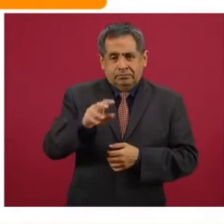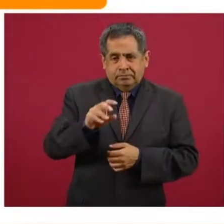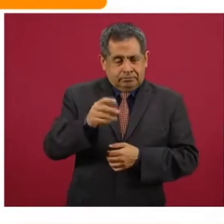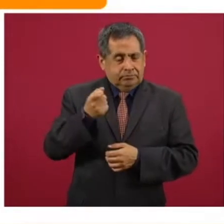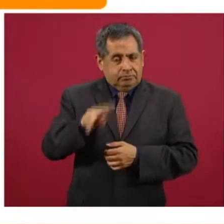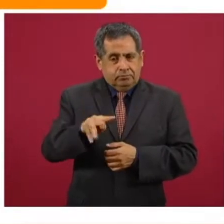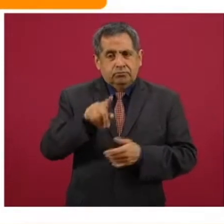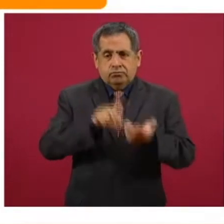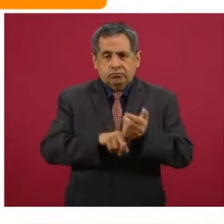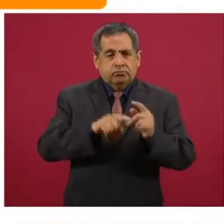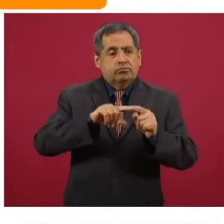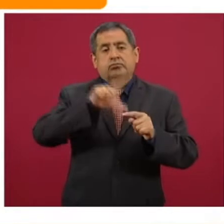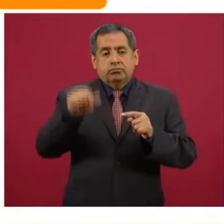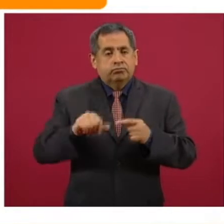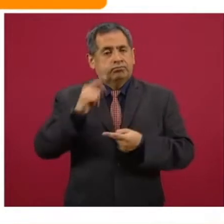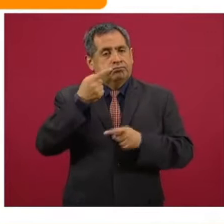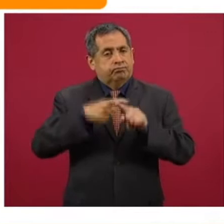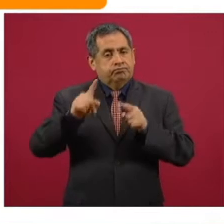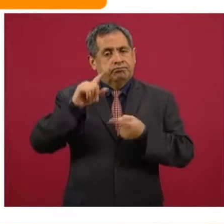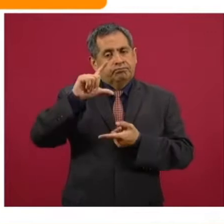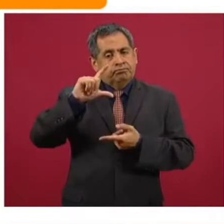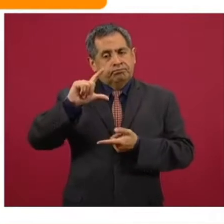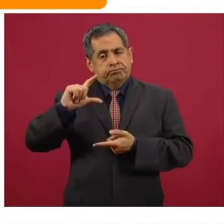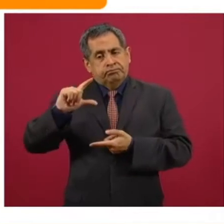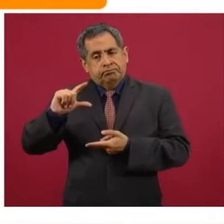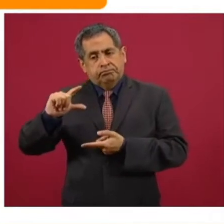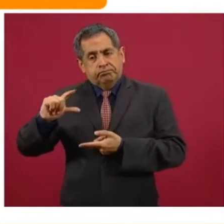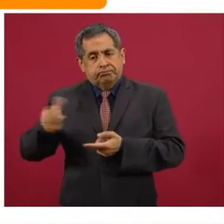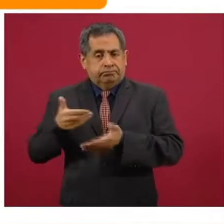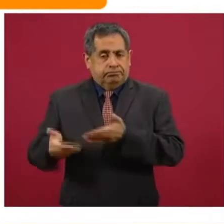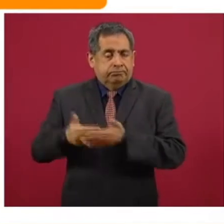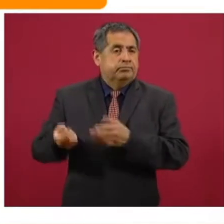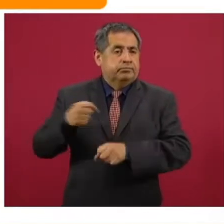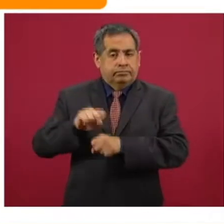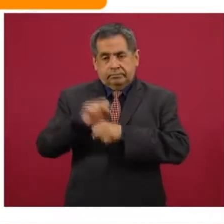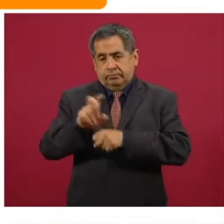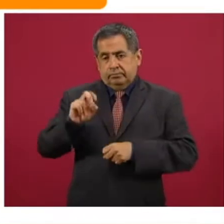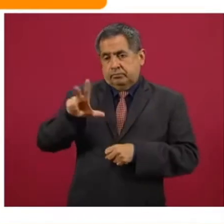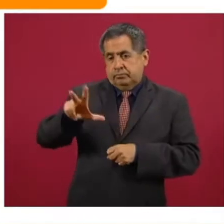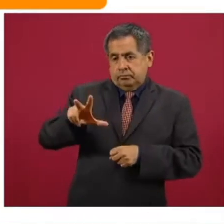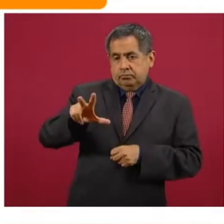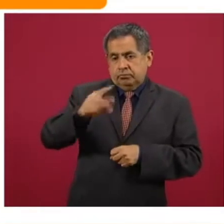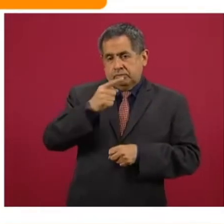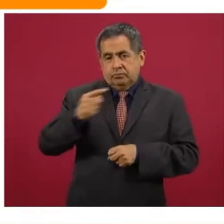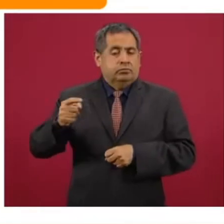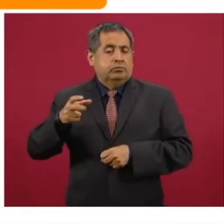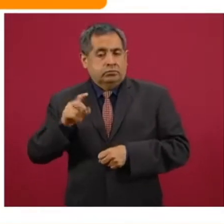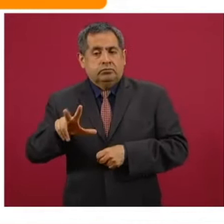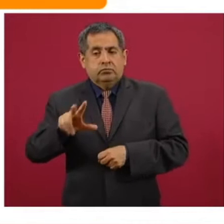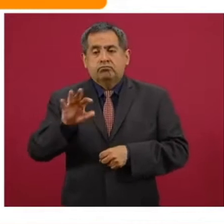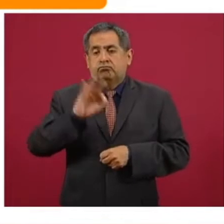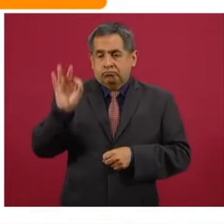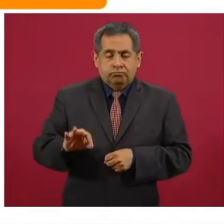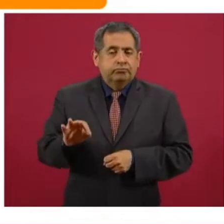y posteriormente empezó a descender. Hasta la semana 38 habíamos llegado precisamente a